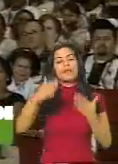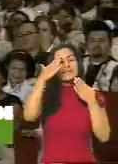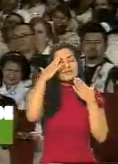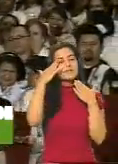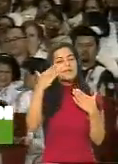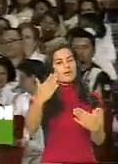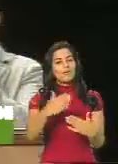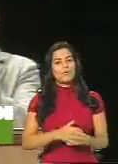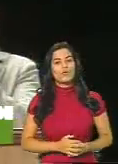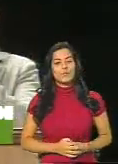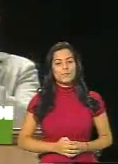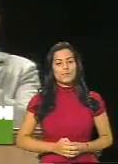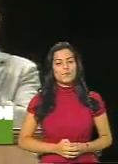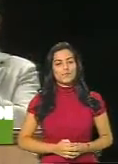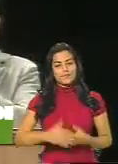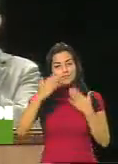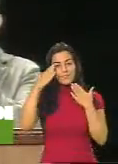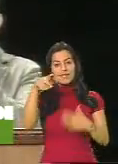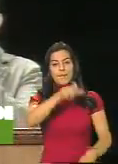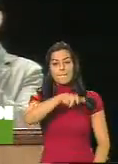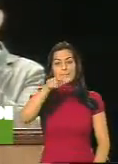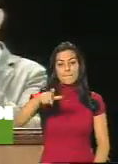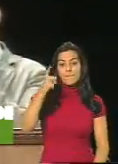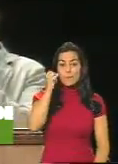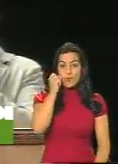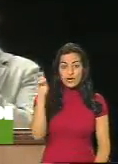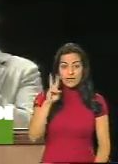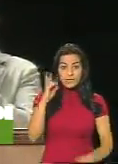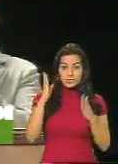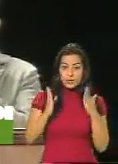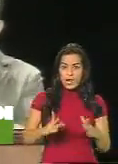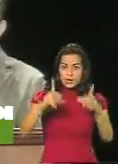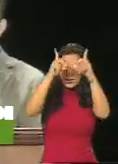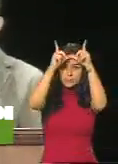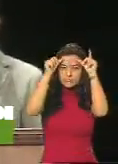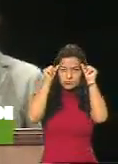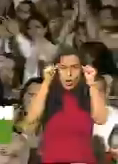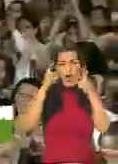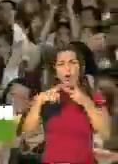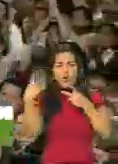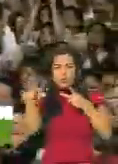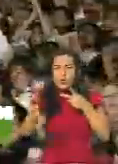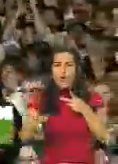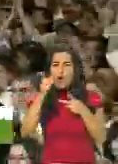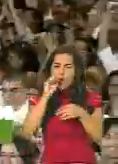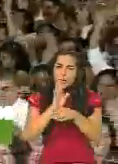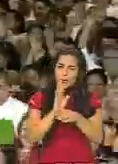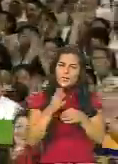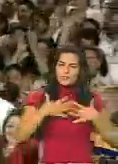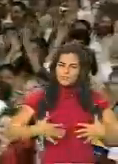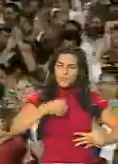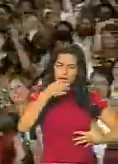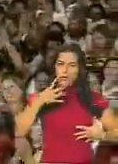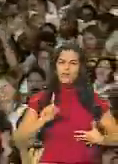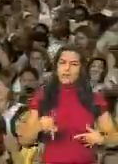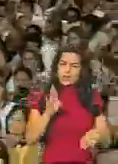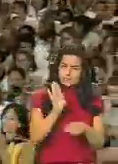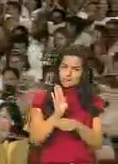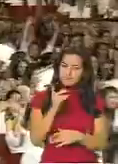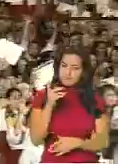saludo a las combativas enfermeras venezolanas y a los enfermeros que los hay ahora.